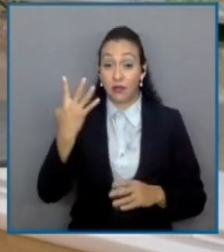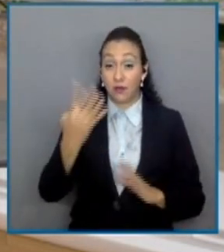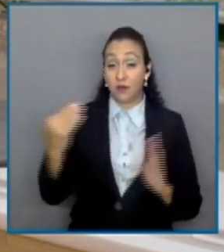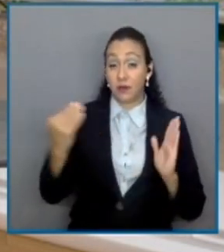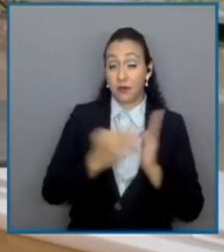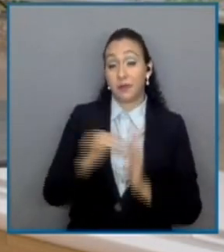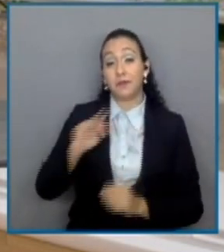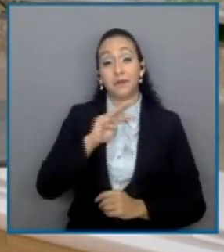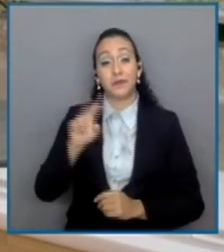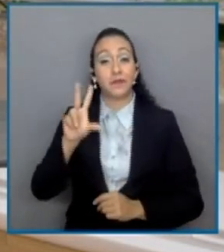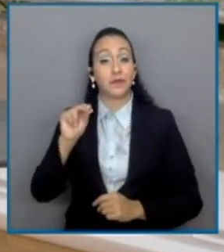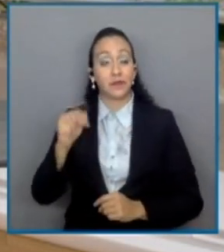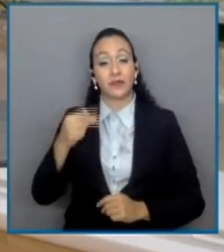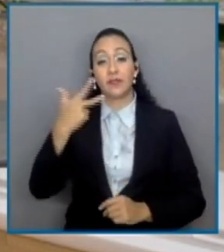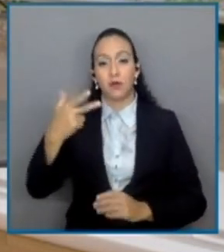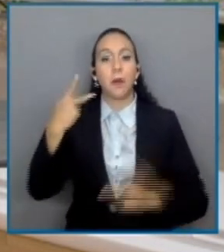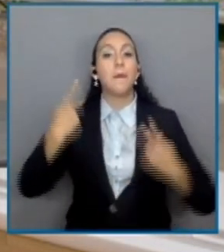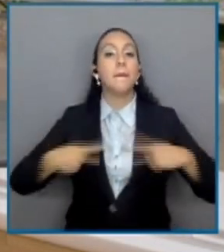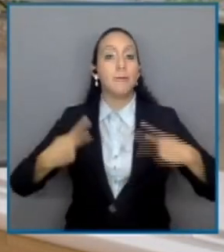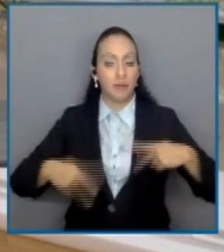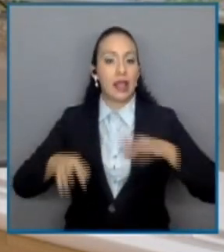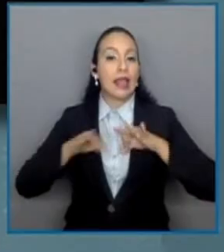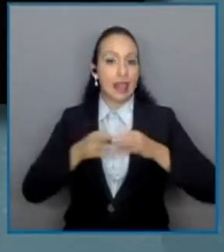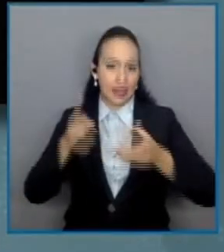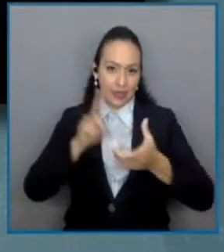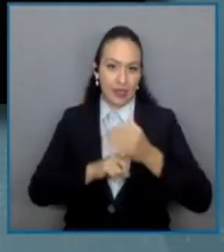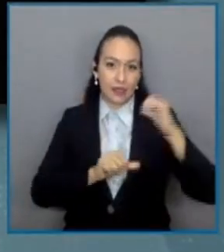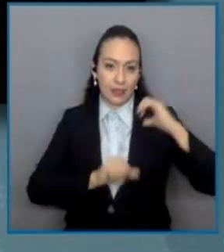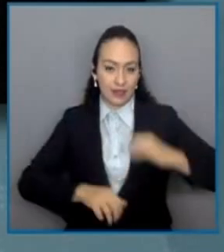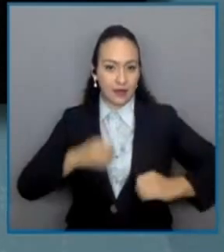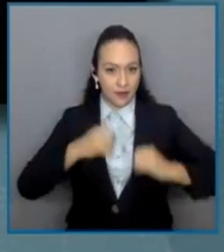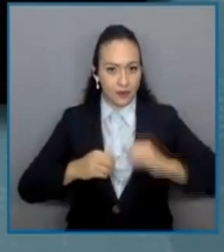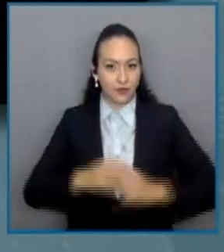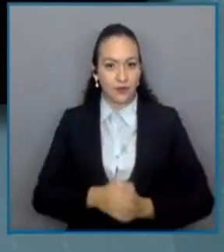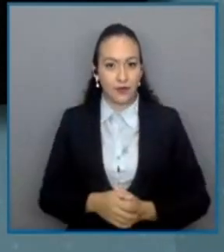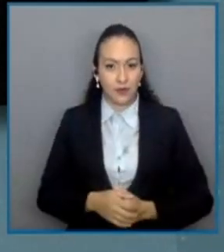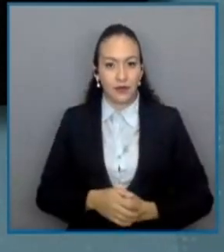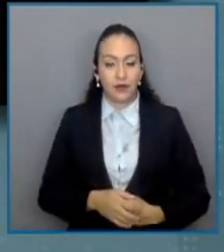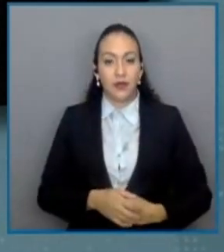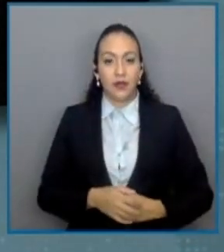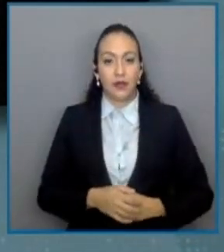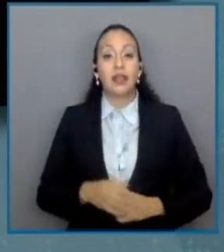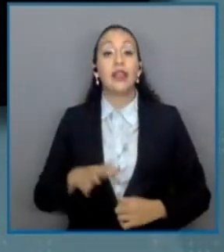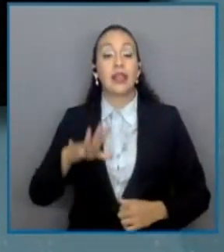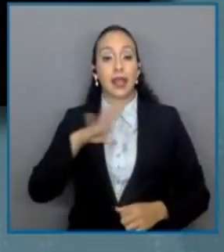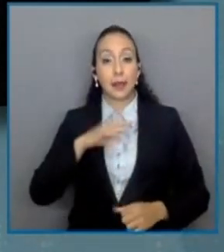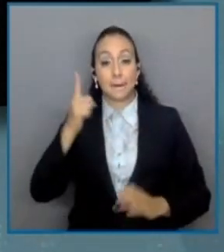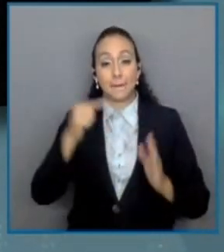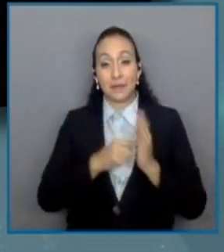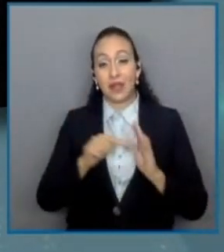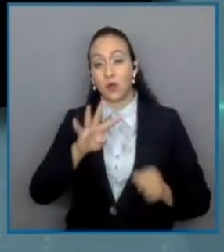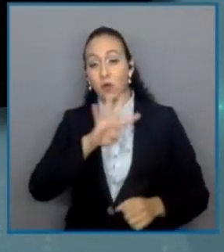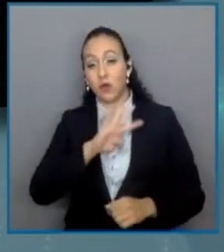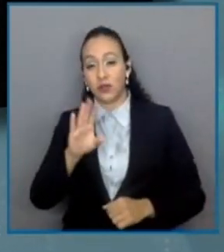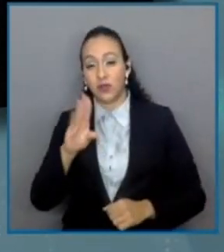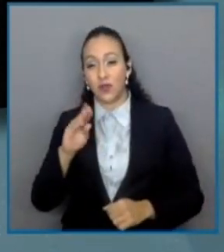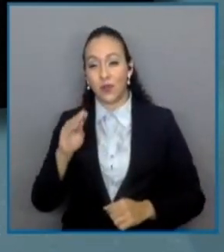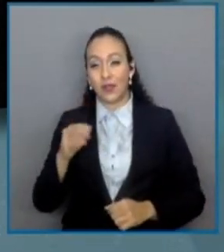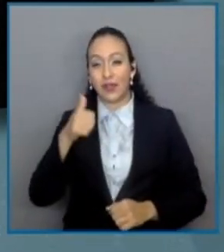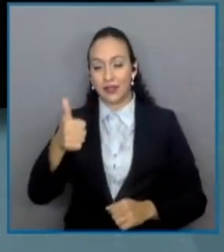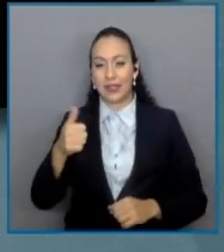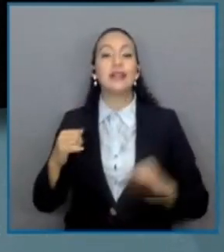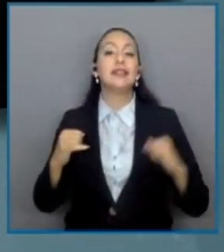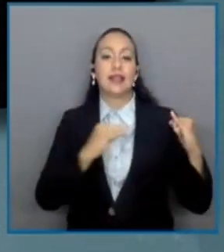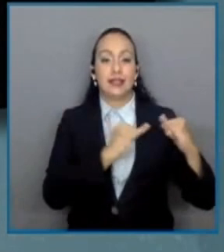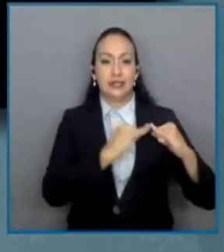54.388 personas trabajan en el Poder Judicial de la Federación, que se compone por 1.496 órganos jurisdiccionales